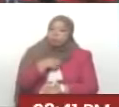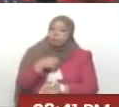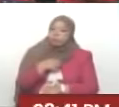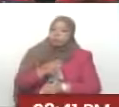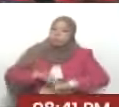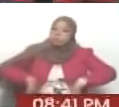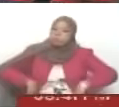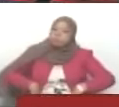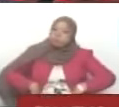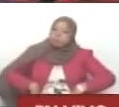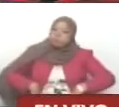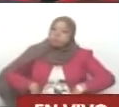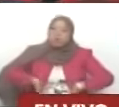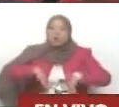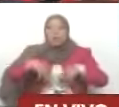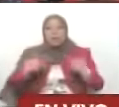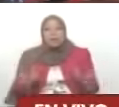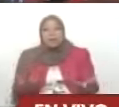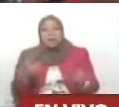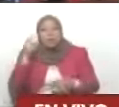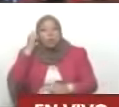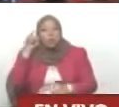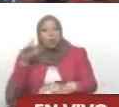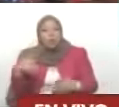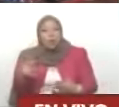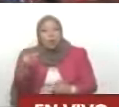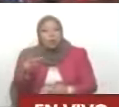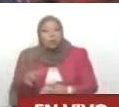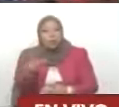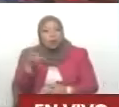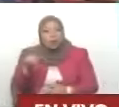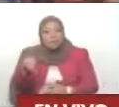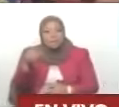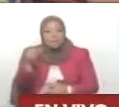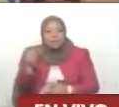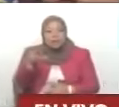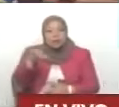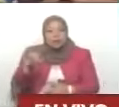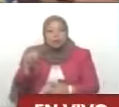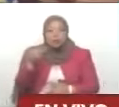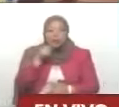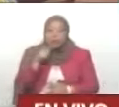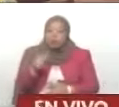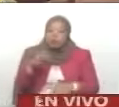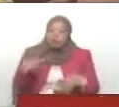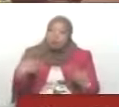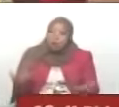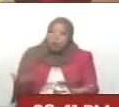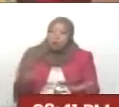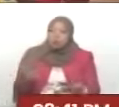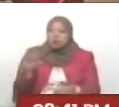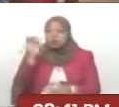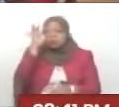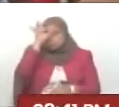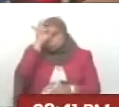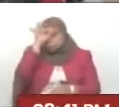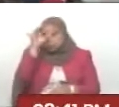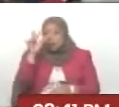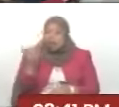Ah, no lo tienes todavía, ¿para cuándo lo vas a tener? Entonces, organizadito el 1x10, uh-huh. En la